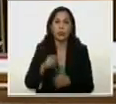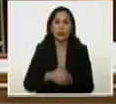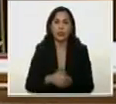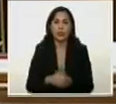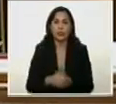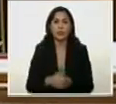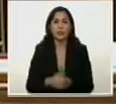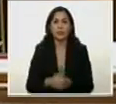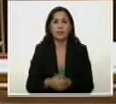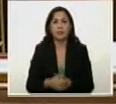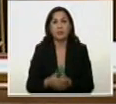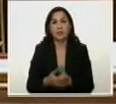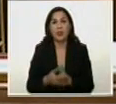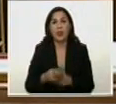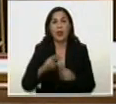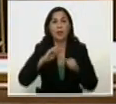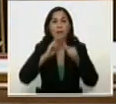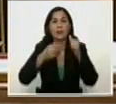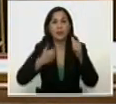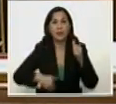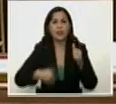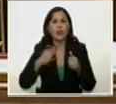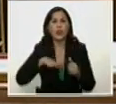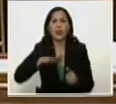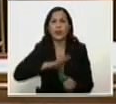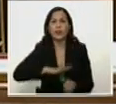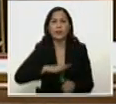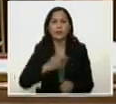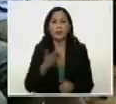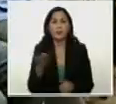como vicepresidenta. ¿Está Mercedes?